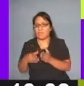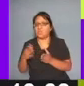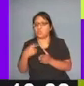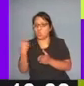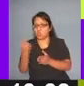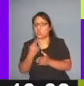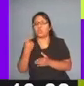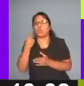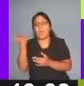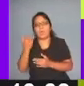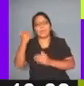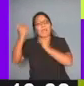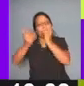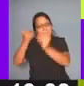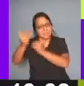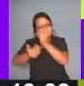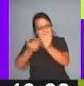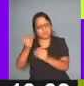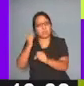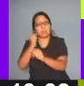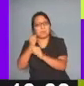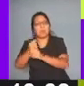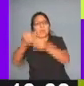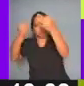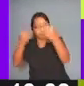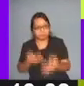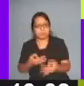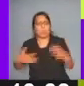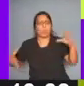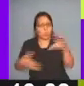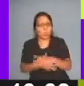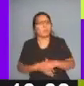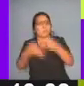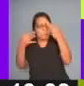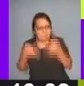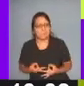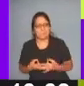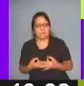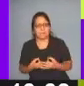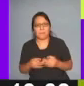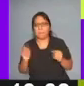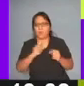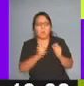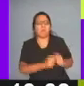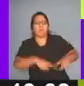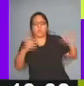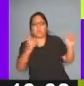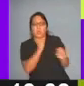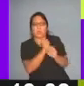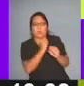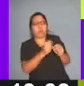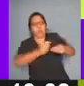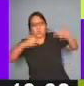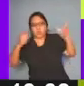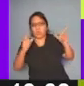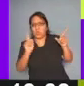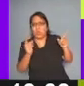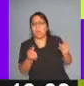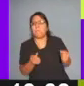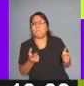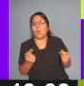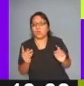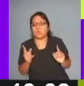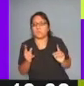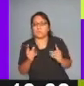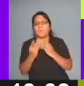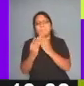mucha idoneidad, con mucha eficacia, en forma efectiva y mucho más reducida desde el campo del